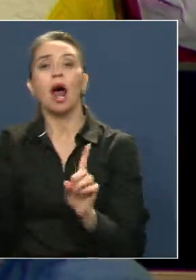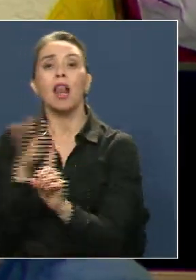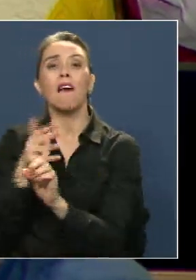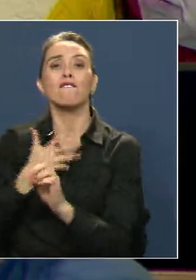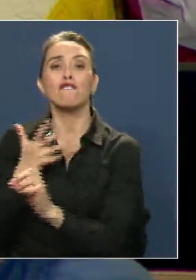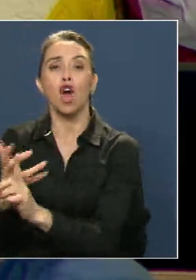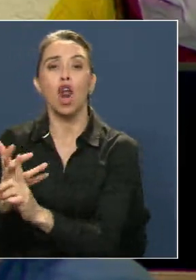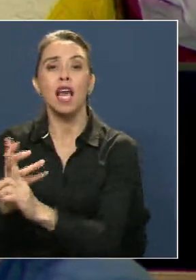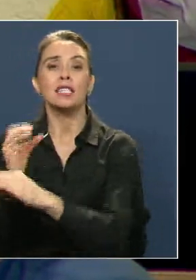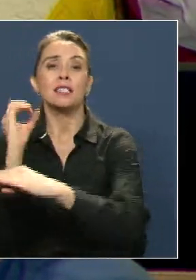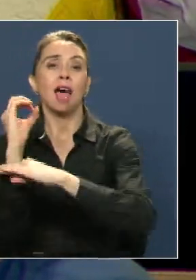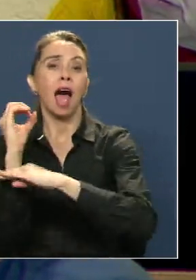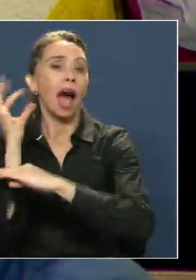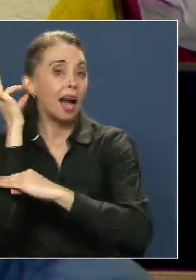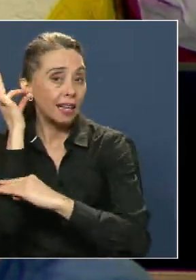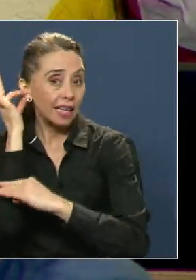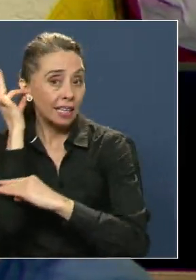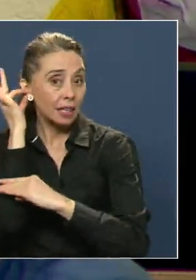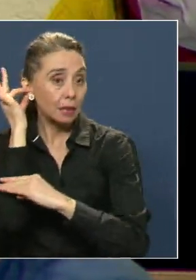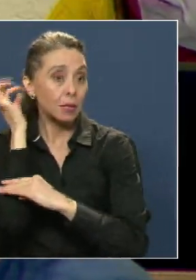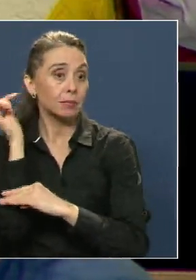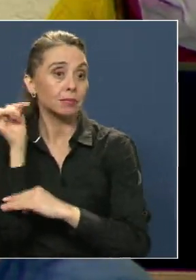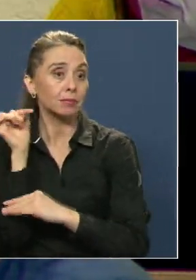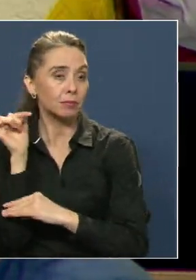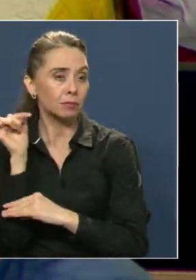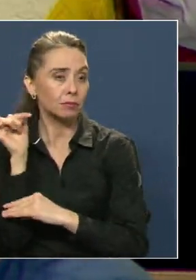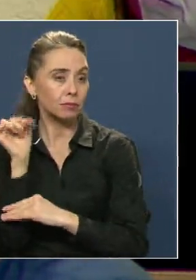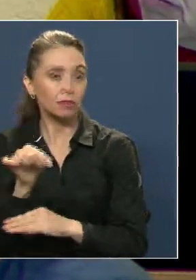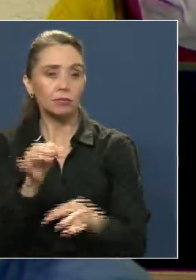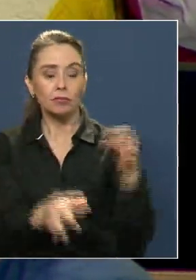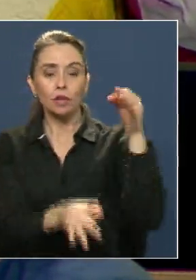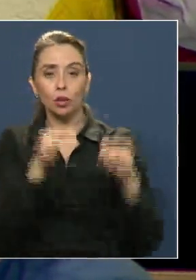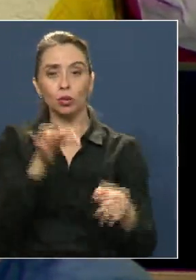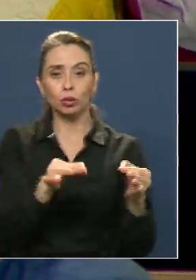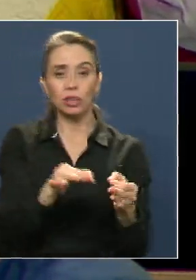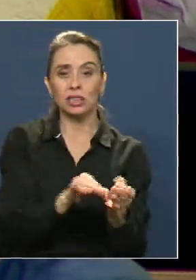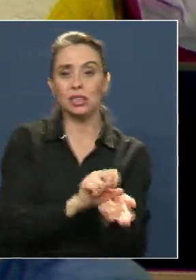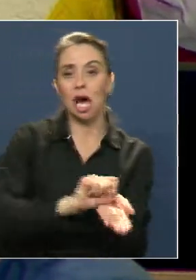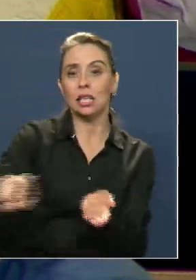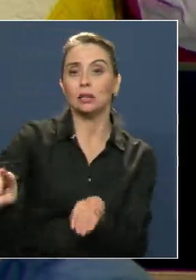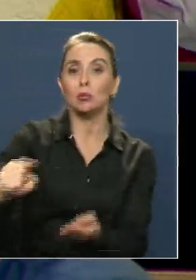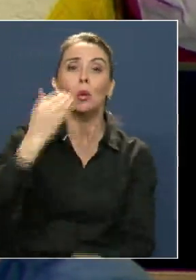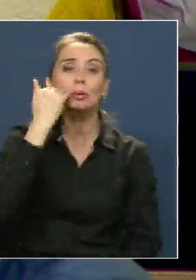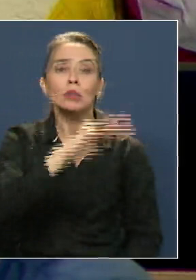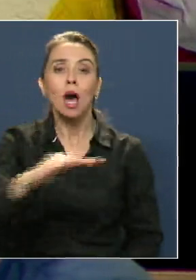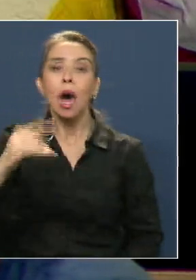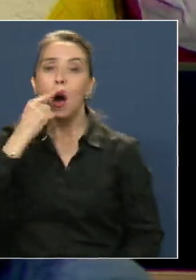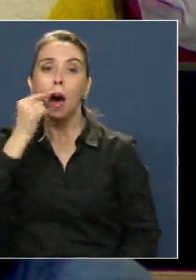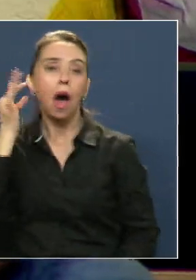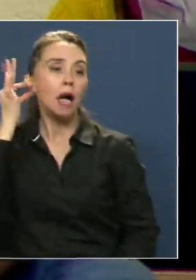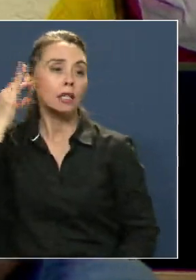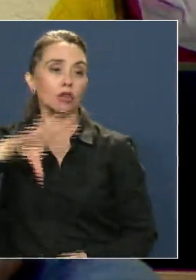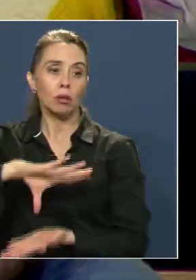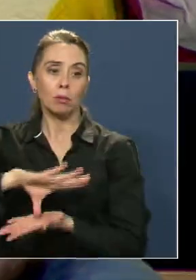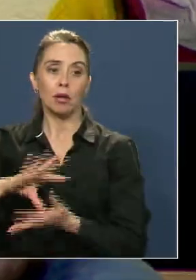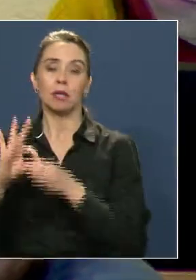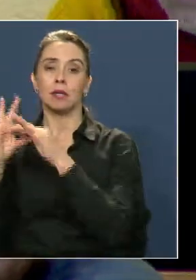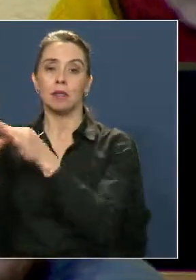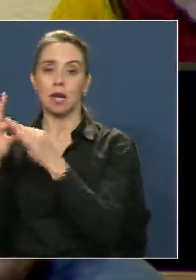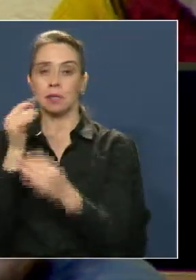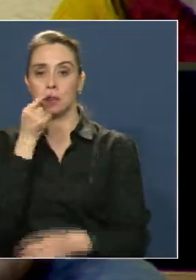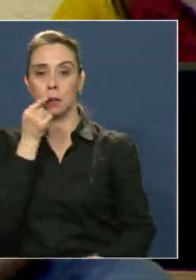género, donde actualmente se expulsa de la justicia a los niños y niñas del país. Gracias,